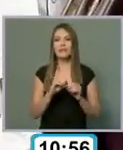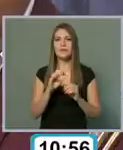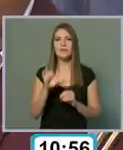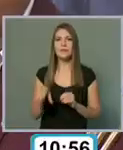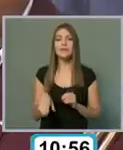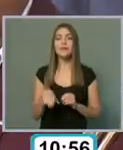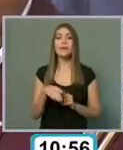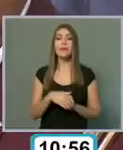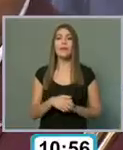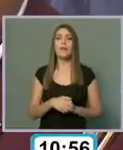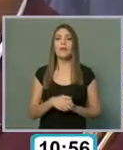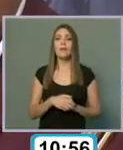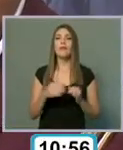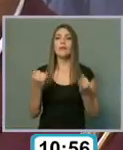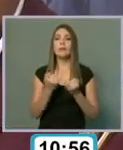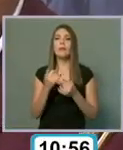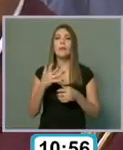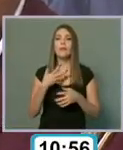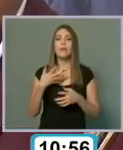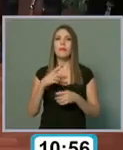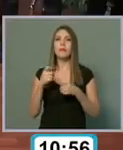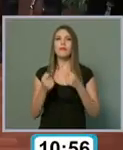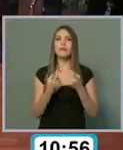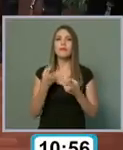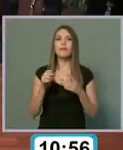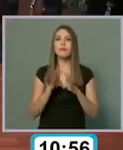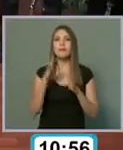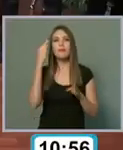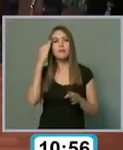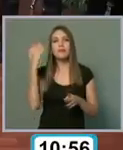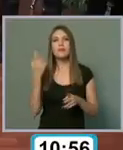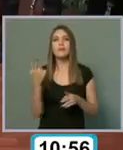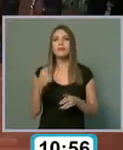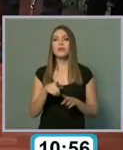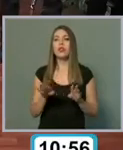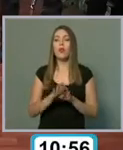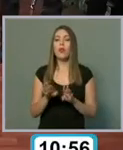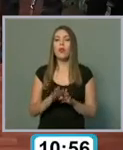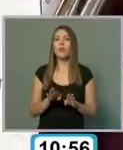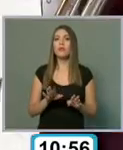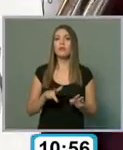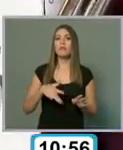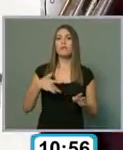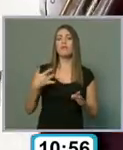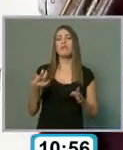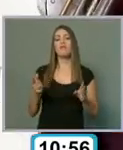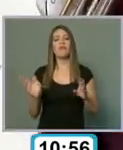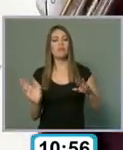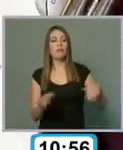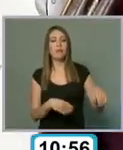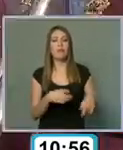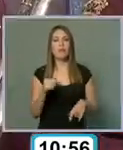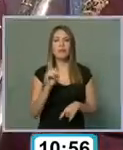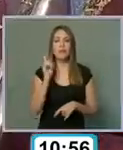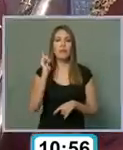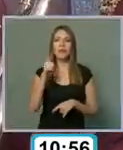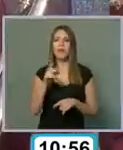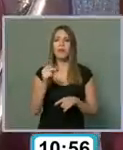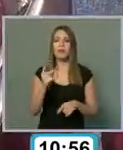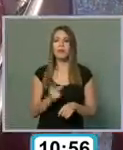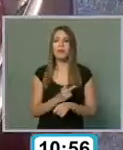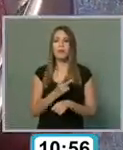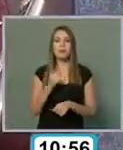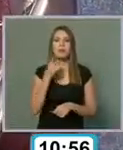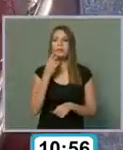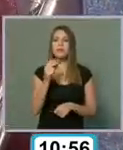que se pues descontrola, ¿no? El ego se les sube, ojalá que no te pase. No sé qué pienses respecto a esto. Pues mira, yo siento que hay que tener